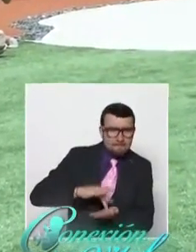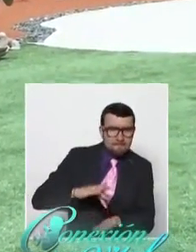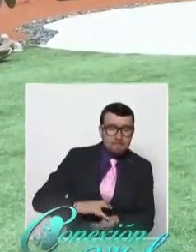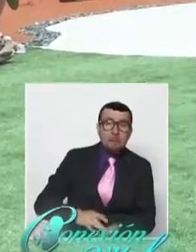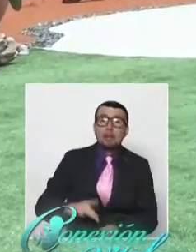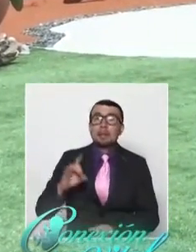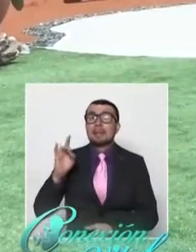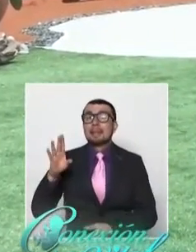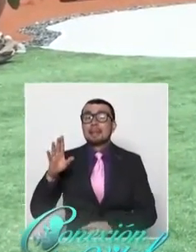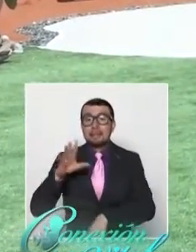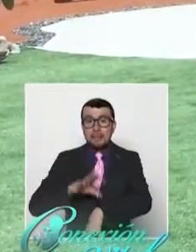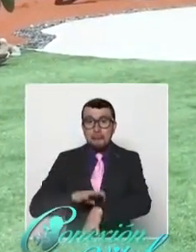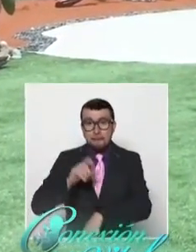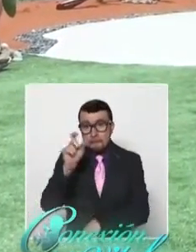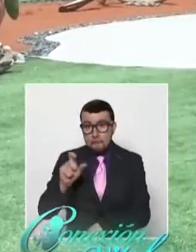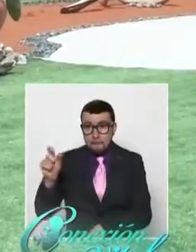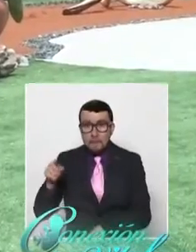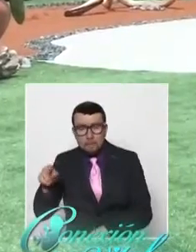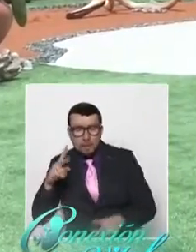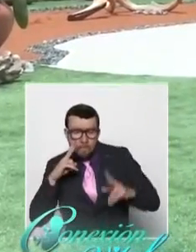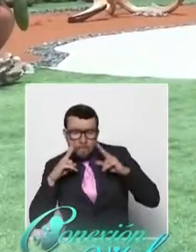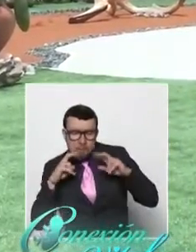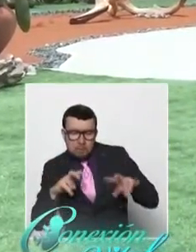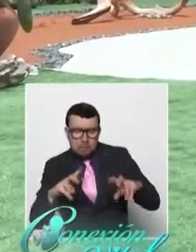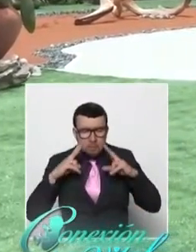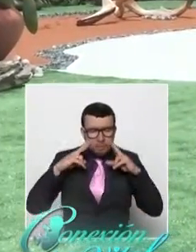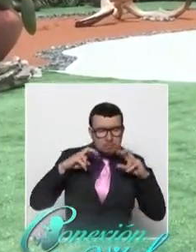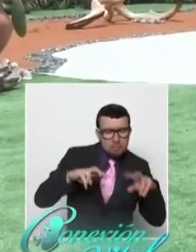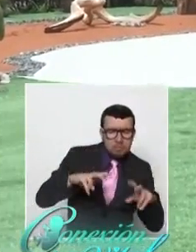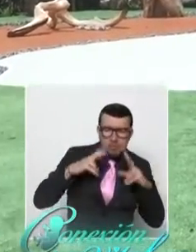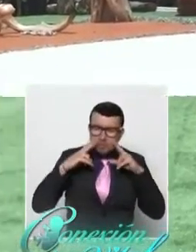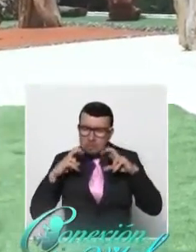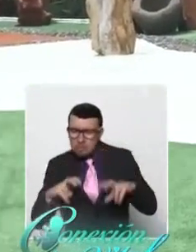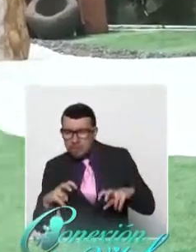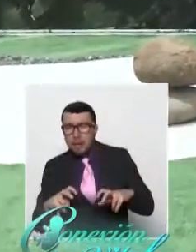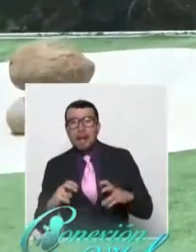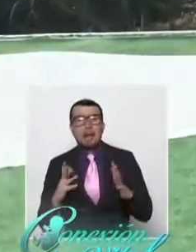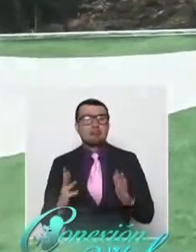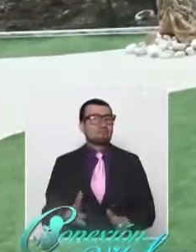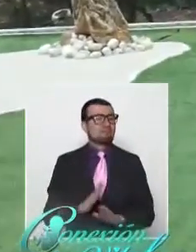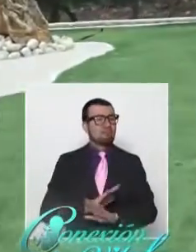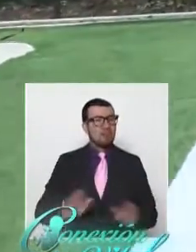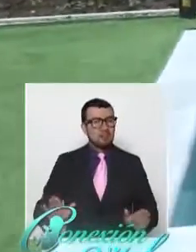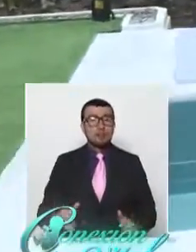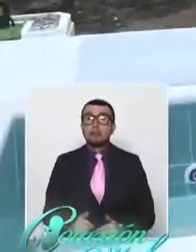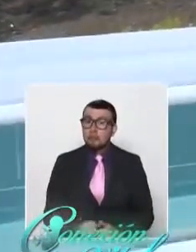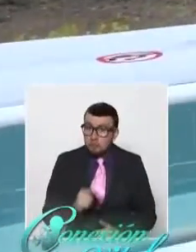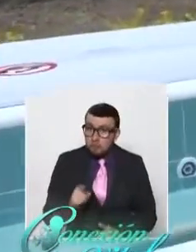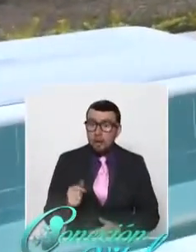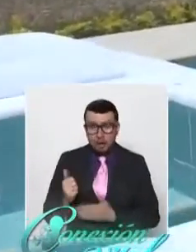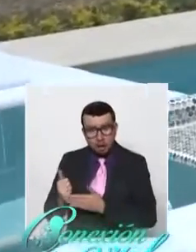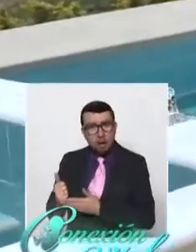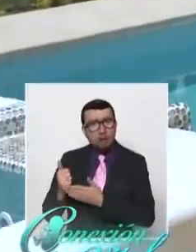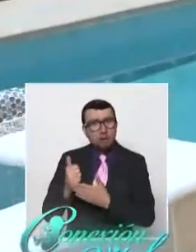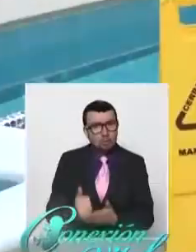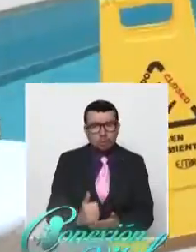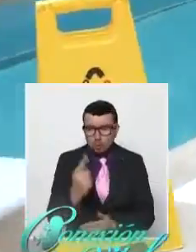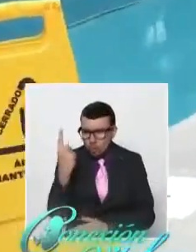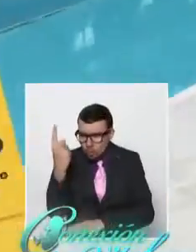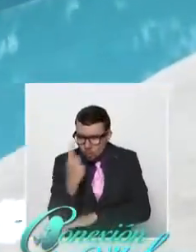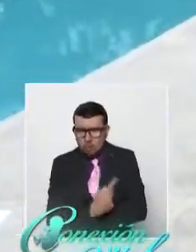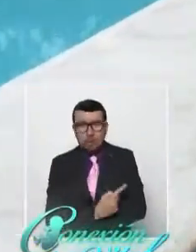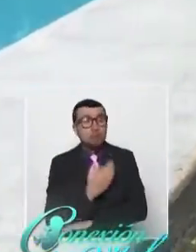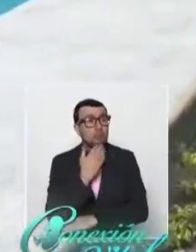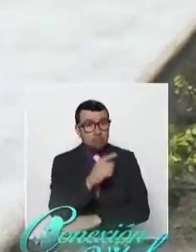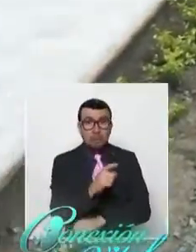15 profesionales de la salud y con esto esperamos que la gente entienda que si nosotros le podemos hacer esto a un